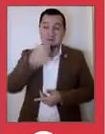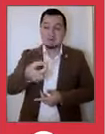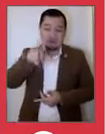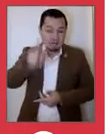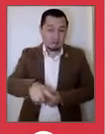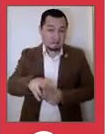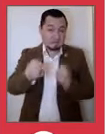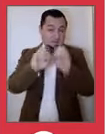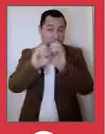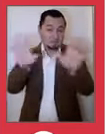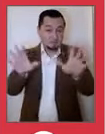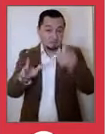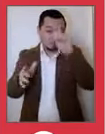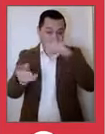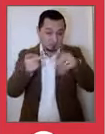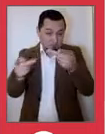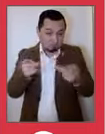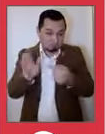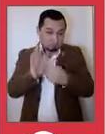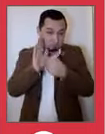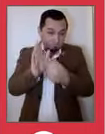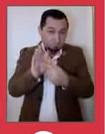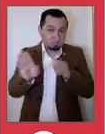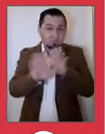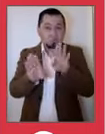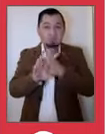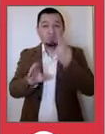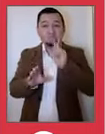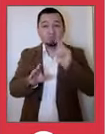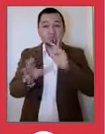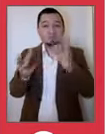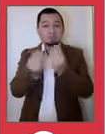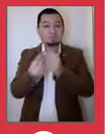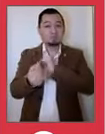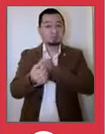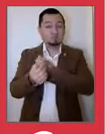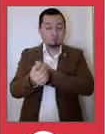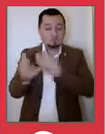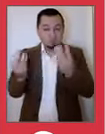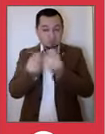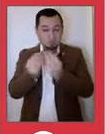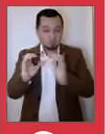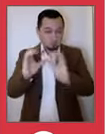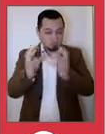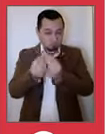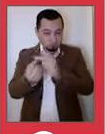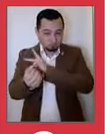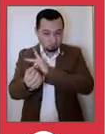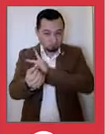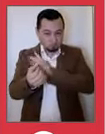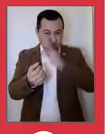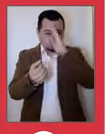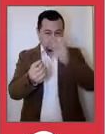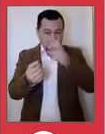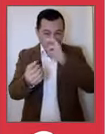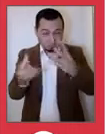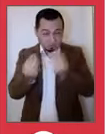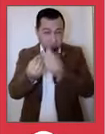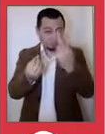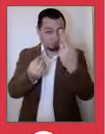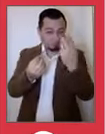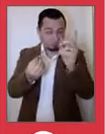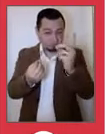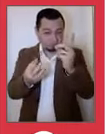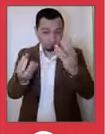claridad la realidad nos muestra es la conclusión a la que llega a la mesa de salud que los efectos de las medidas que se implementaron a partir del 25 de